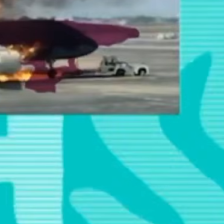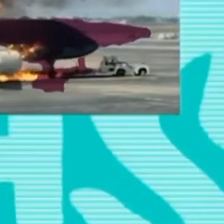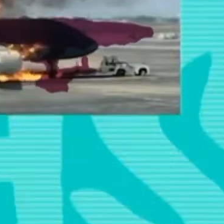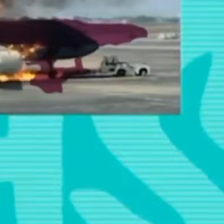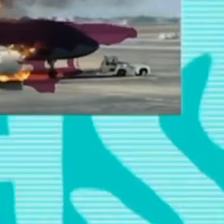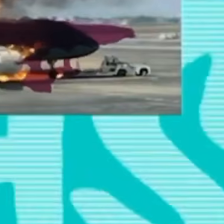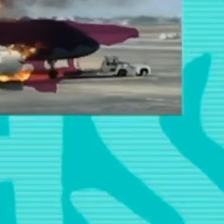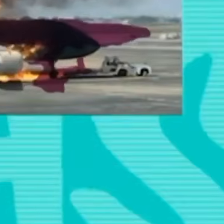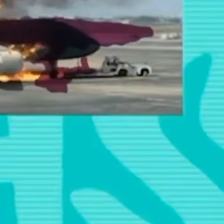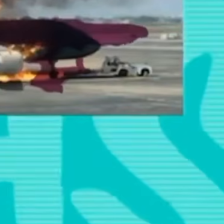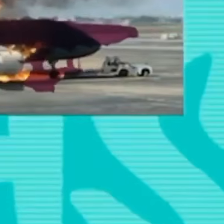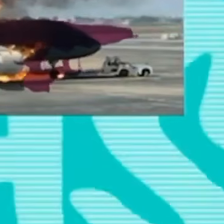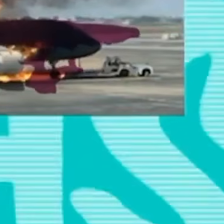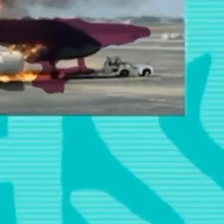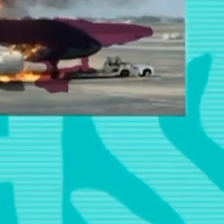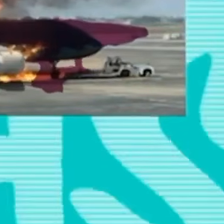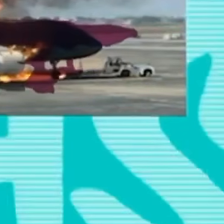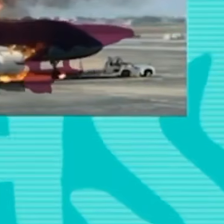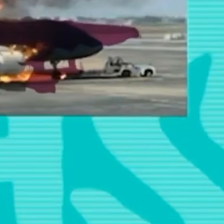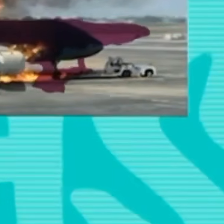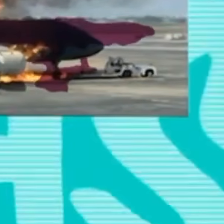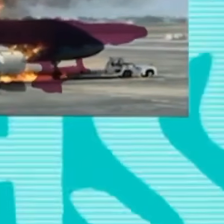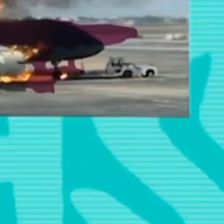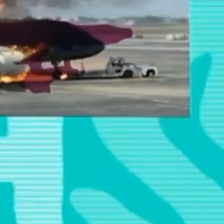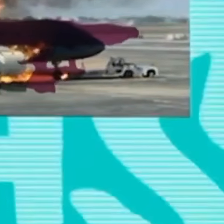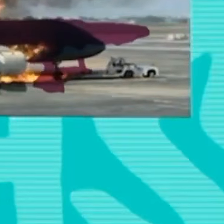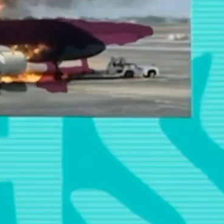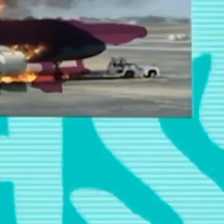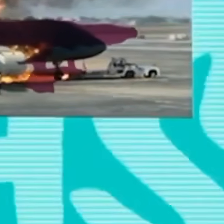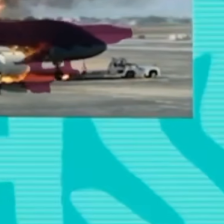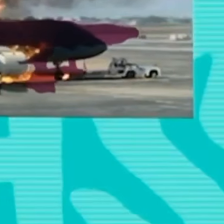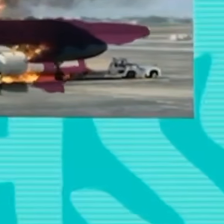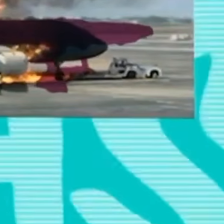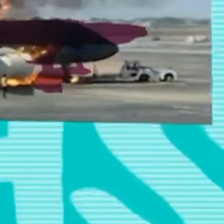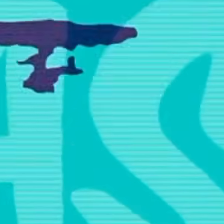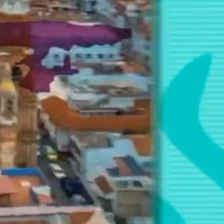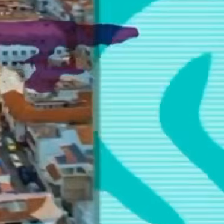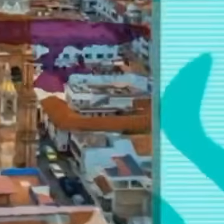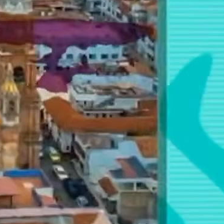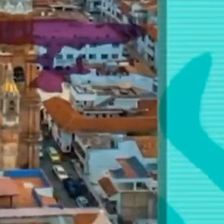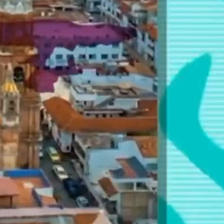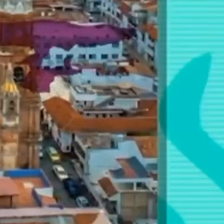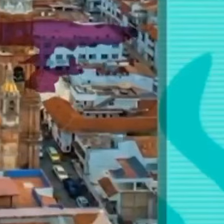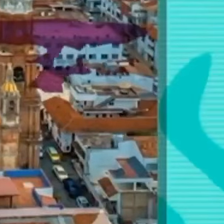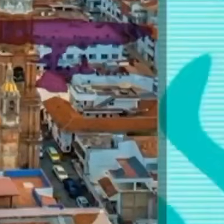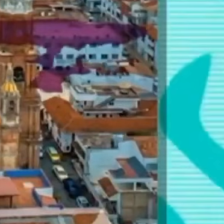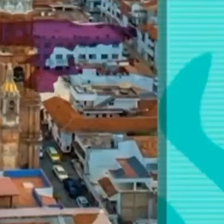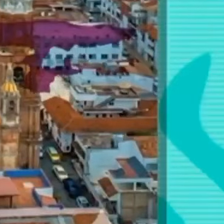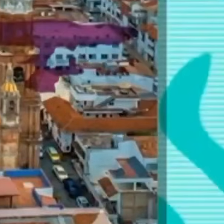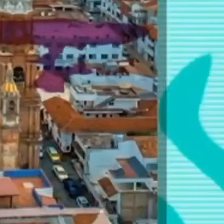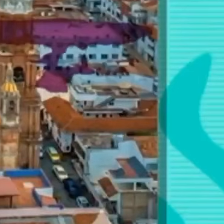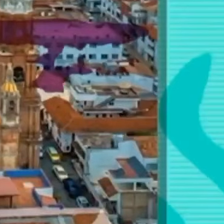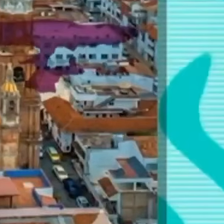La imagen de un avión incendiándose fue generada con inteligencia artificial y no correspondió con la realidad, así como diversas imágenes de